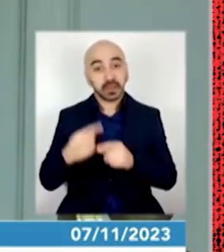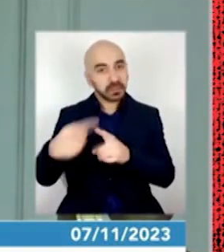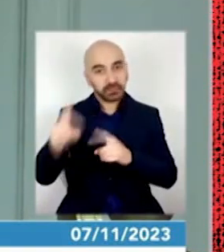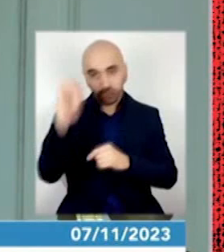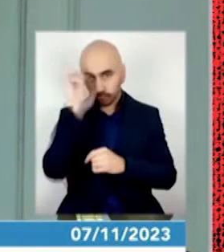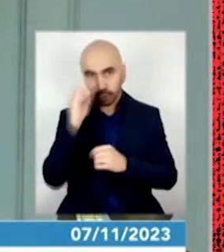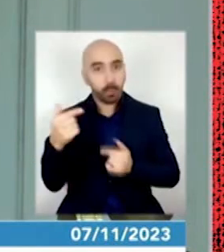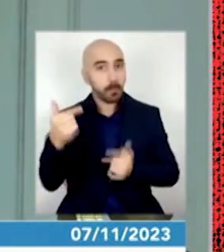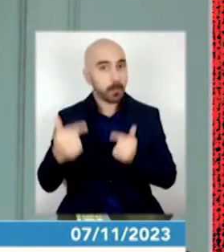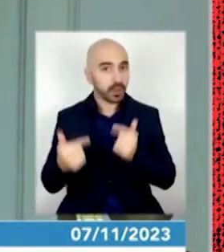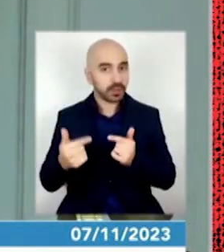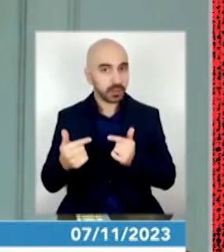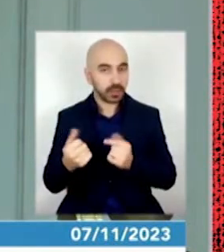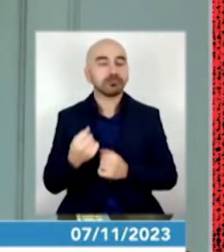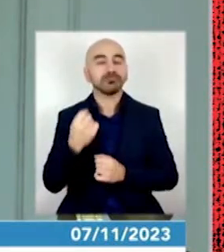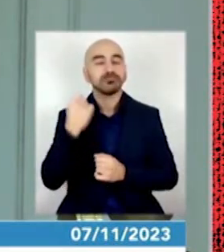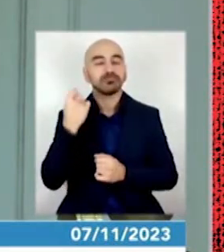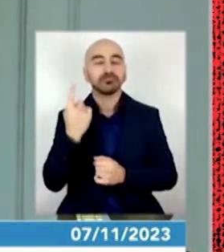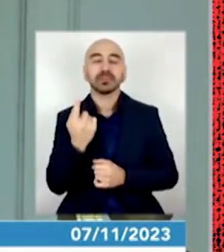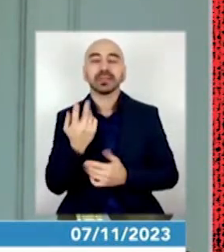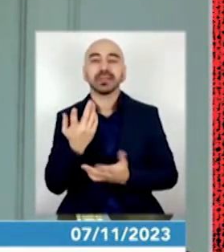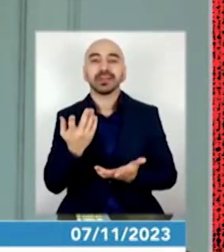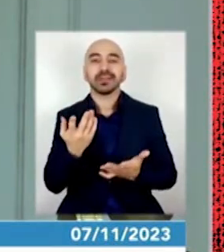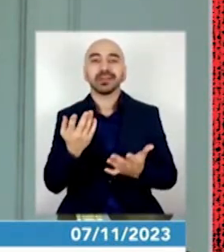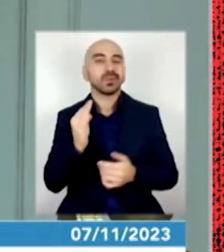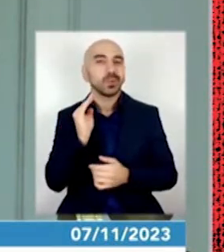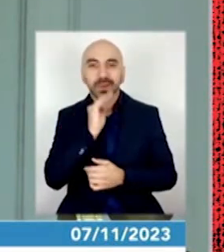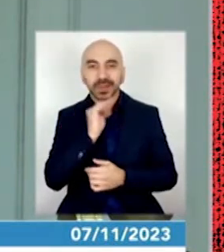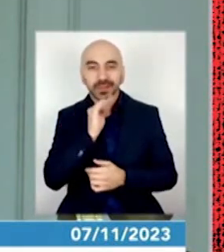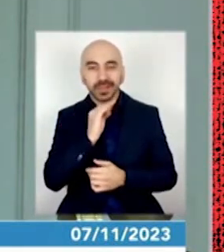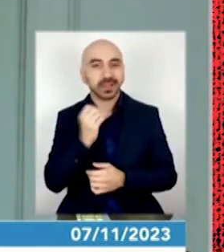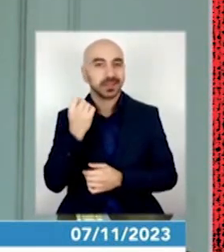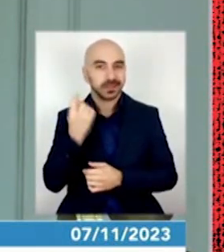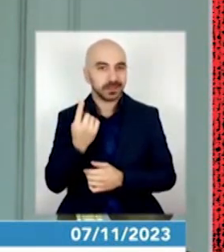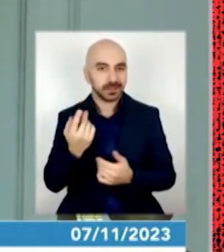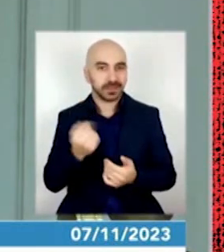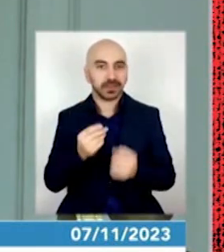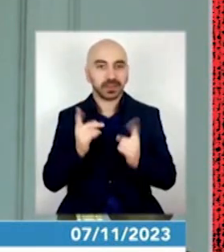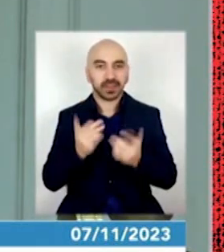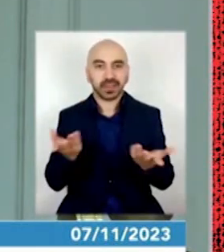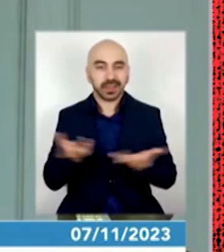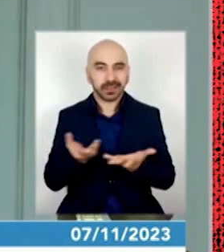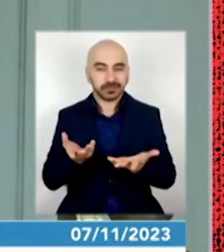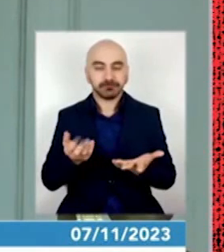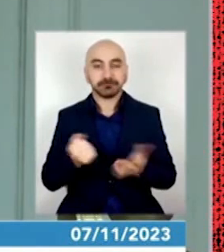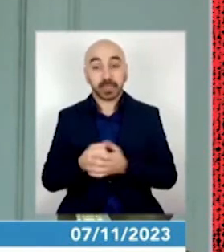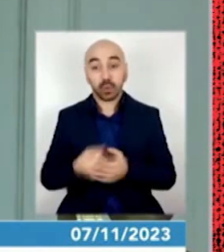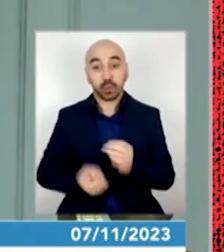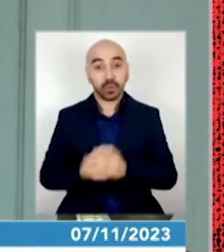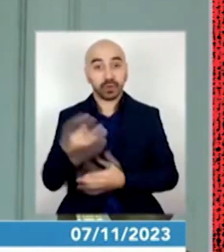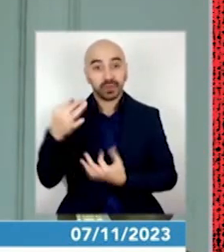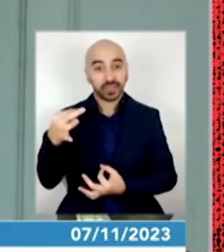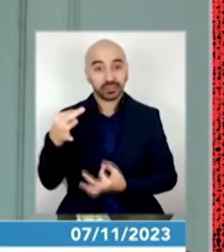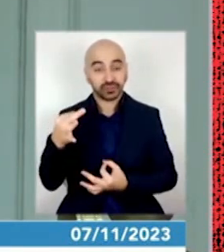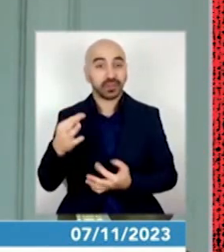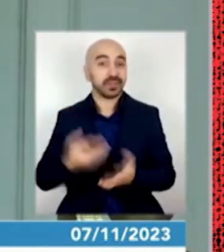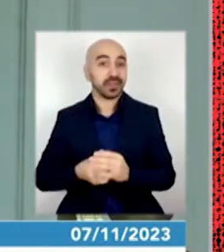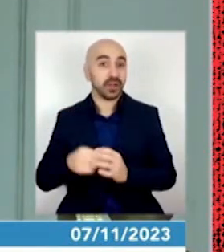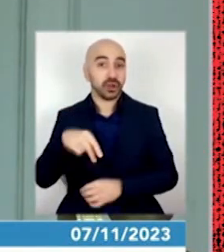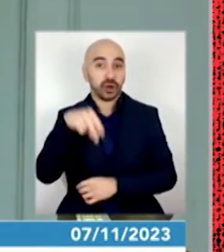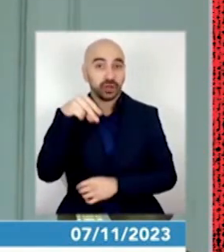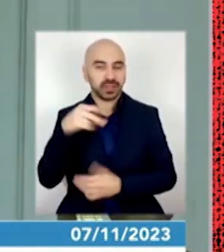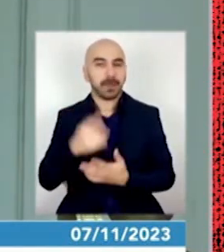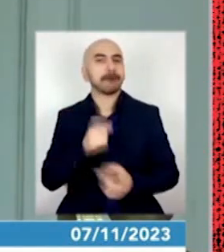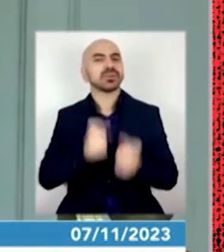creo que el ejercicio todo más complejo, subjetivo al por final. Eso, finalmente, ¿cachai, no? Felipe, lo más complejo en nuestra sociedad, y eso pasa no solo en Chile, en todo el mundo. Patriota es